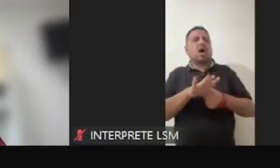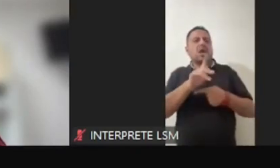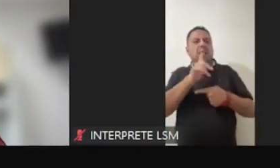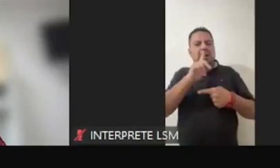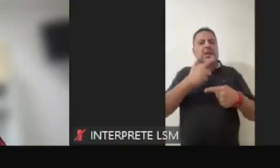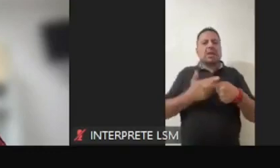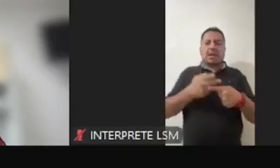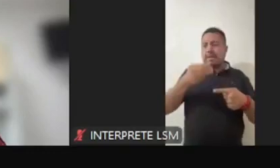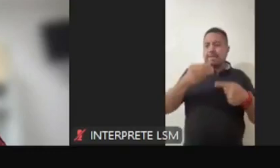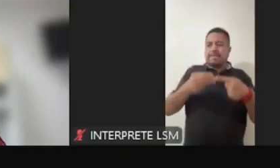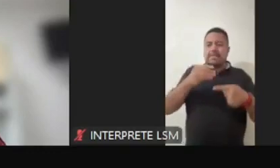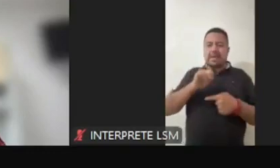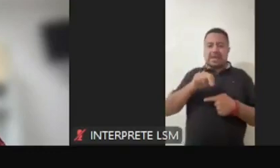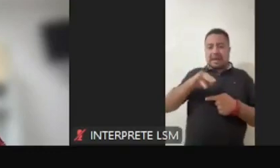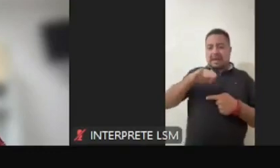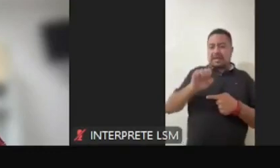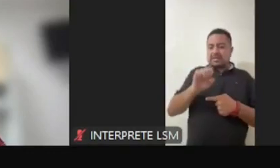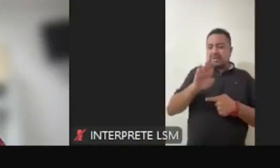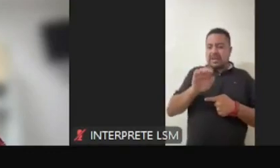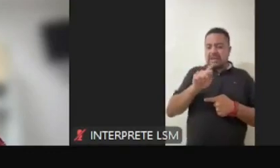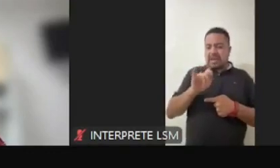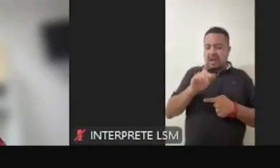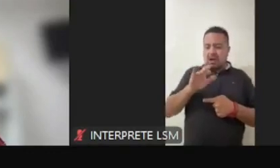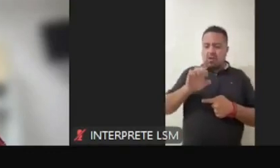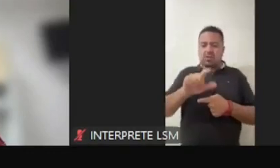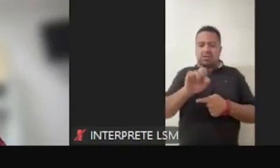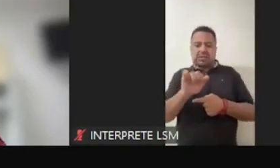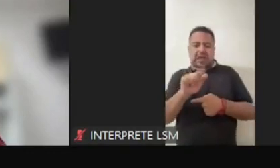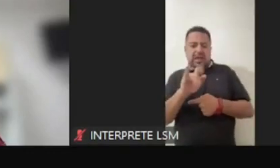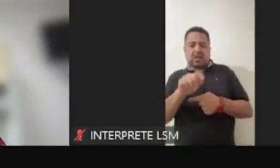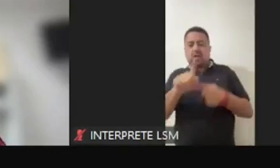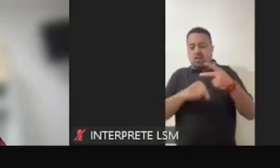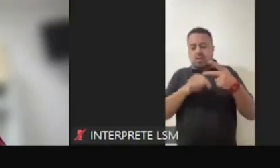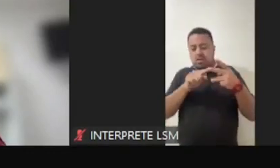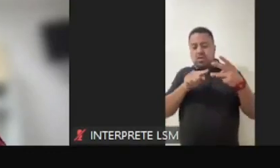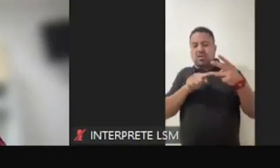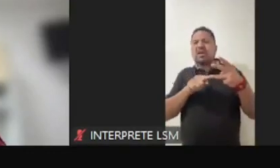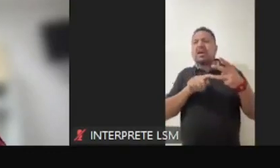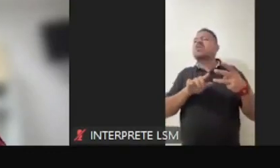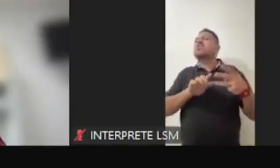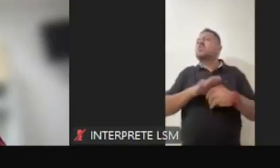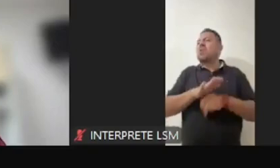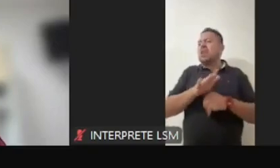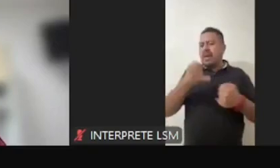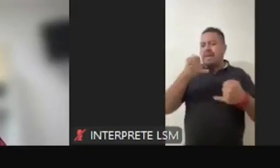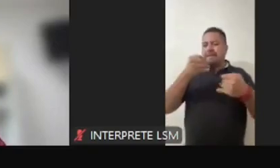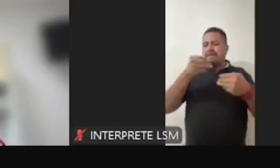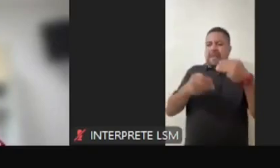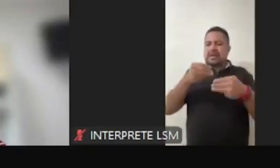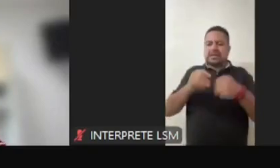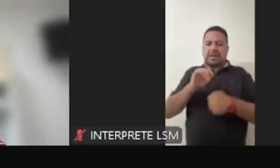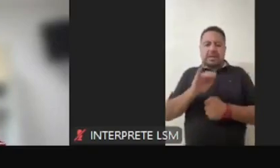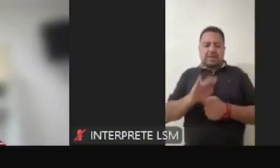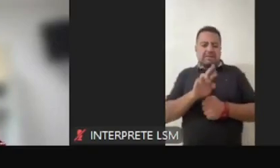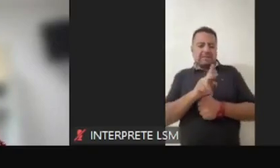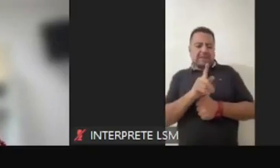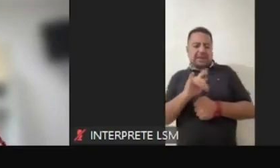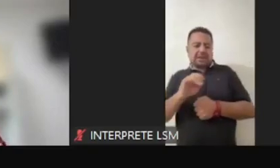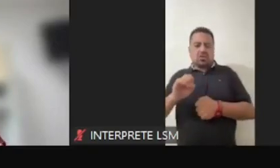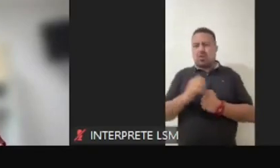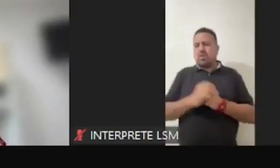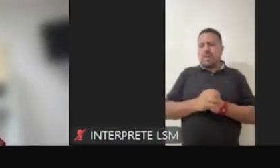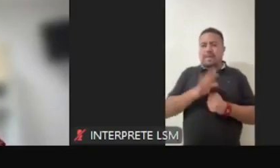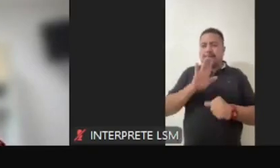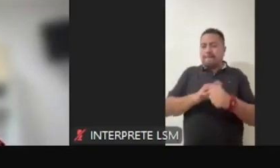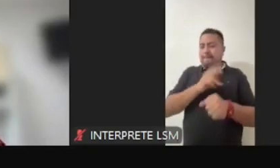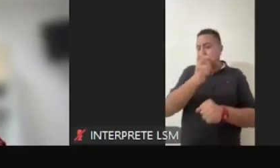cargo del magistrado José Inés betancur Salgado y los dos restantes a la ponencia a cargo de la magistrada Hilda Rosa Delgado br por